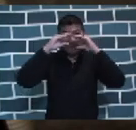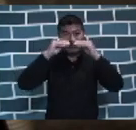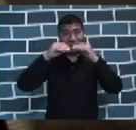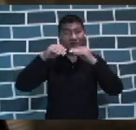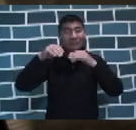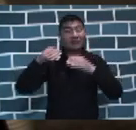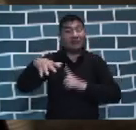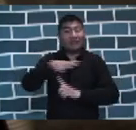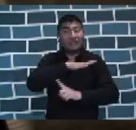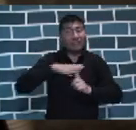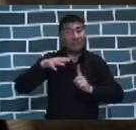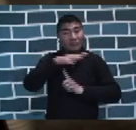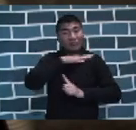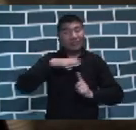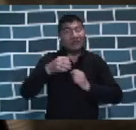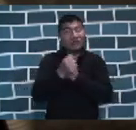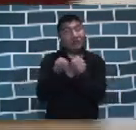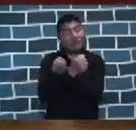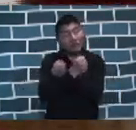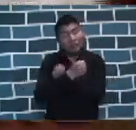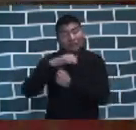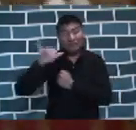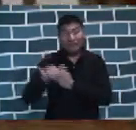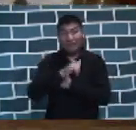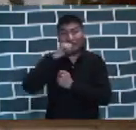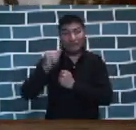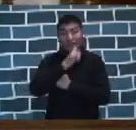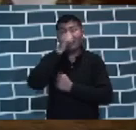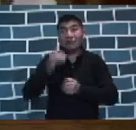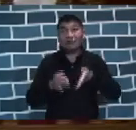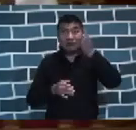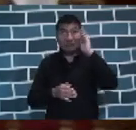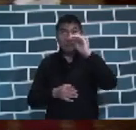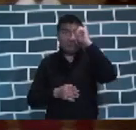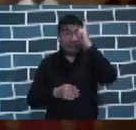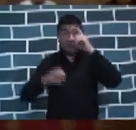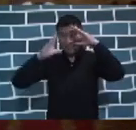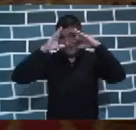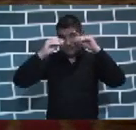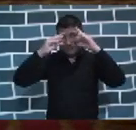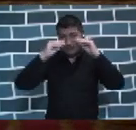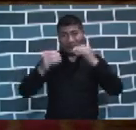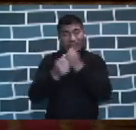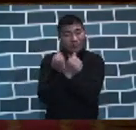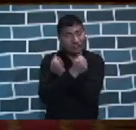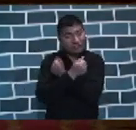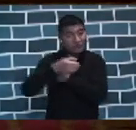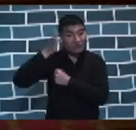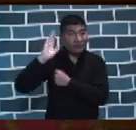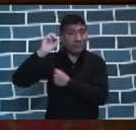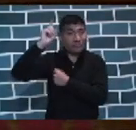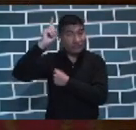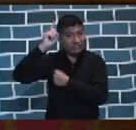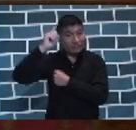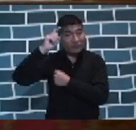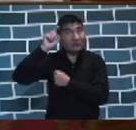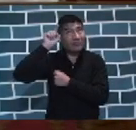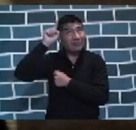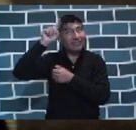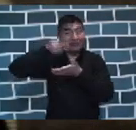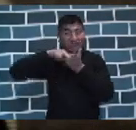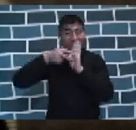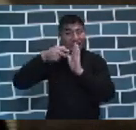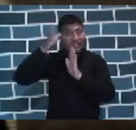del amor eterno de dios nos enseña acerca del amor de dios que es padre